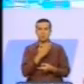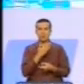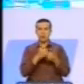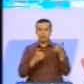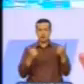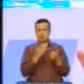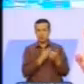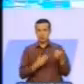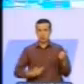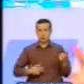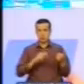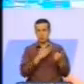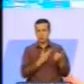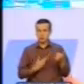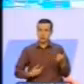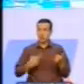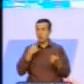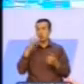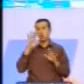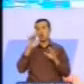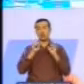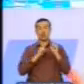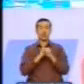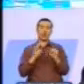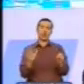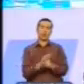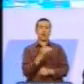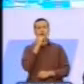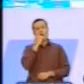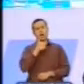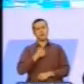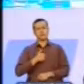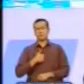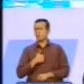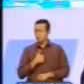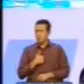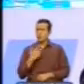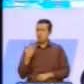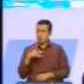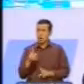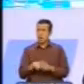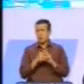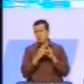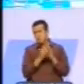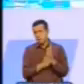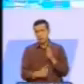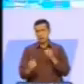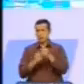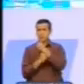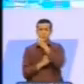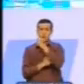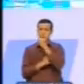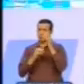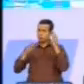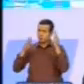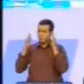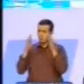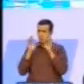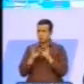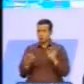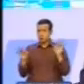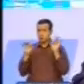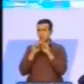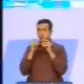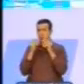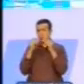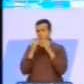Sería una arrogancia, Carlos, decir que en 10 años lo hemos hecho todo. Creo que hemos puesto las bases y bases correctamente enfocadas de